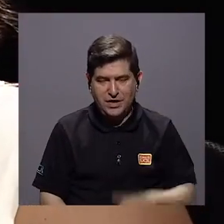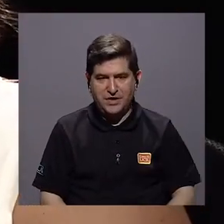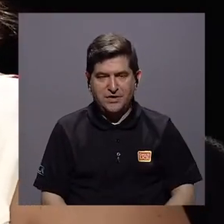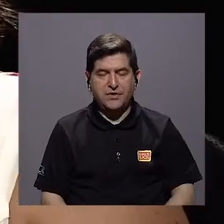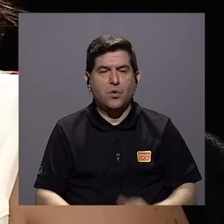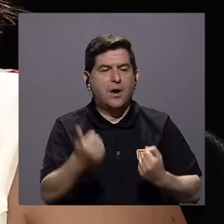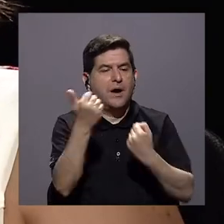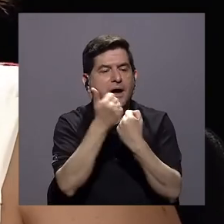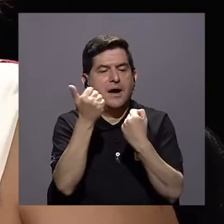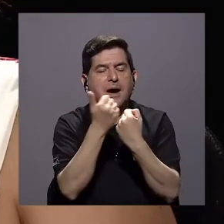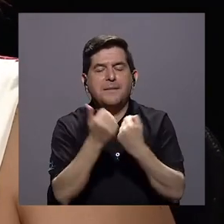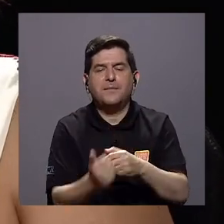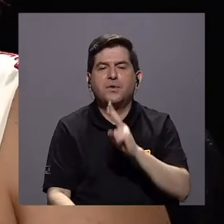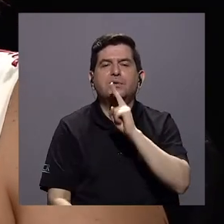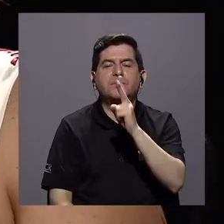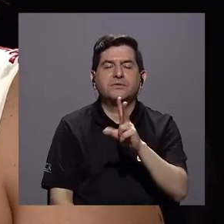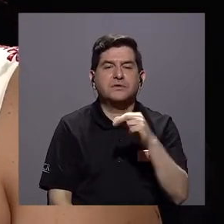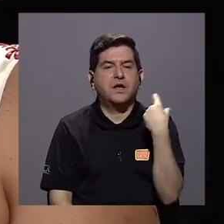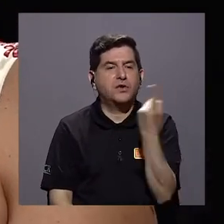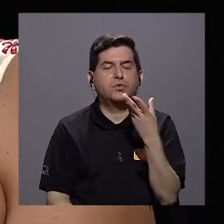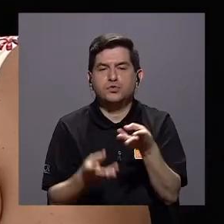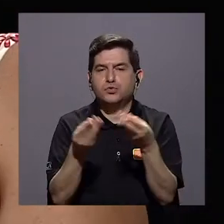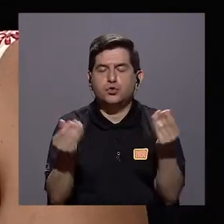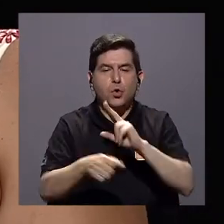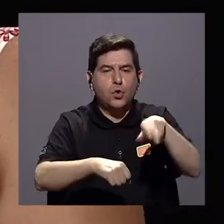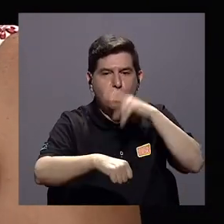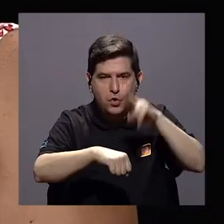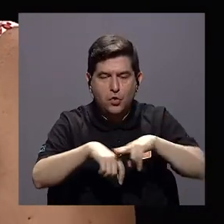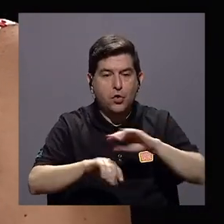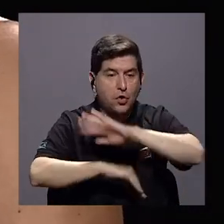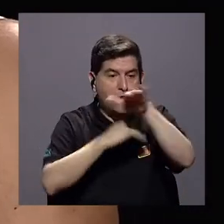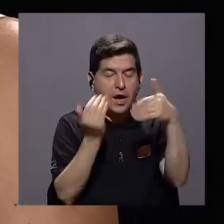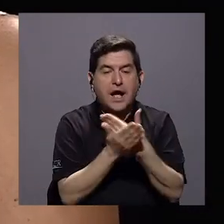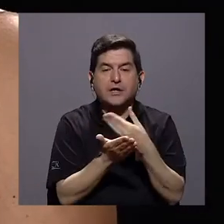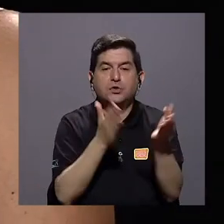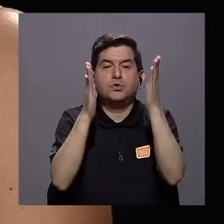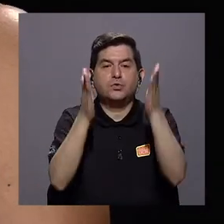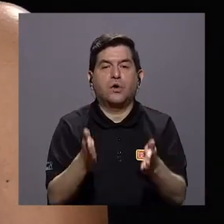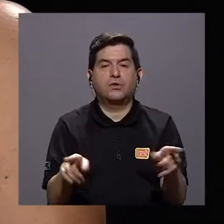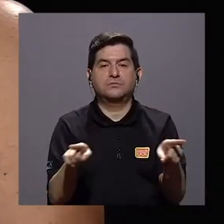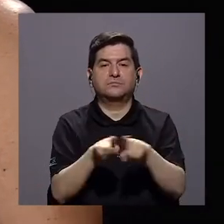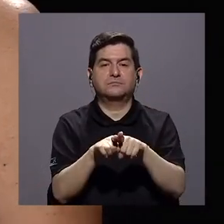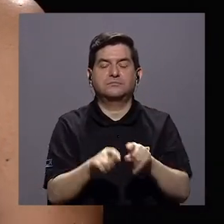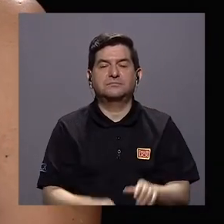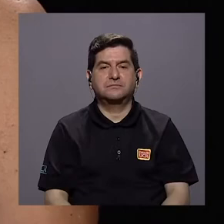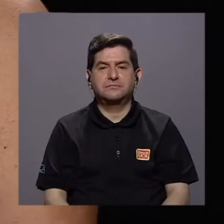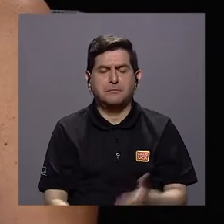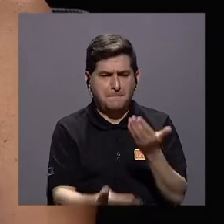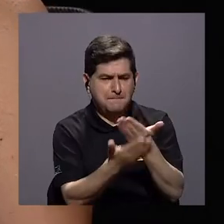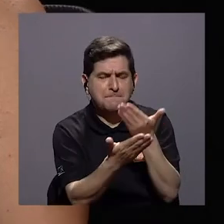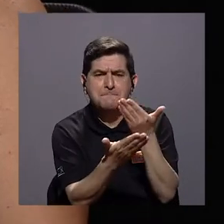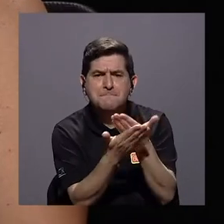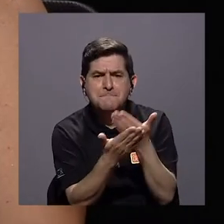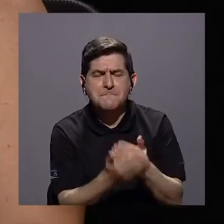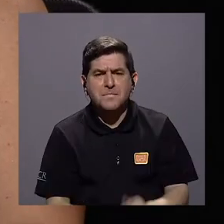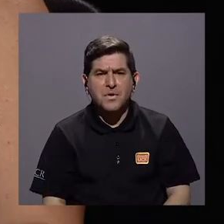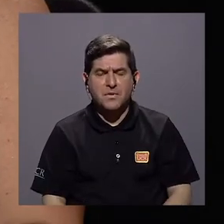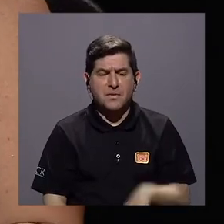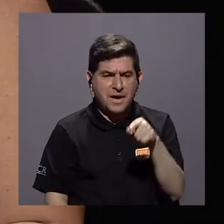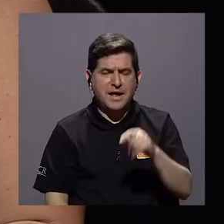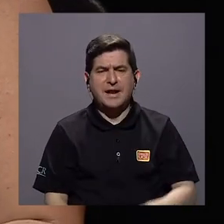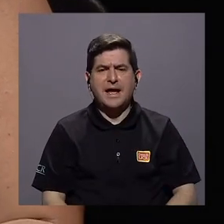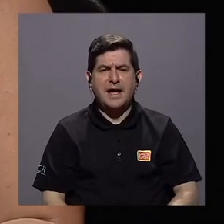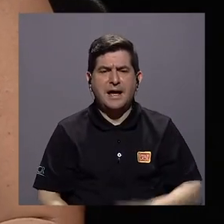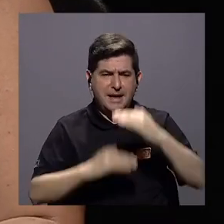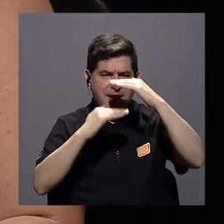gubernamental en apoyar realmente no solo la producción nacional, sino a todos los consumidores. Uh-huh. Porque hemos demostrado que los